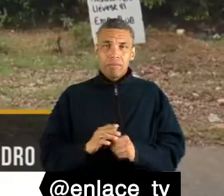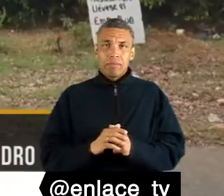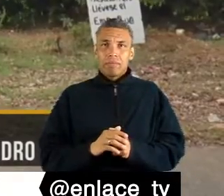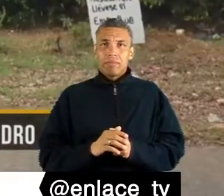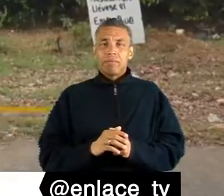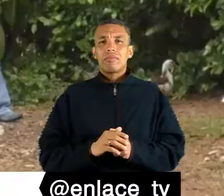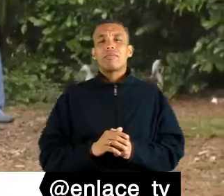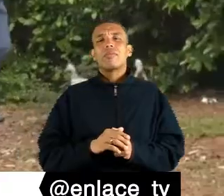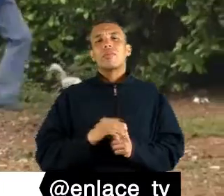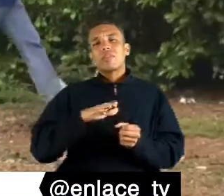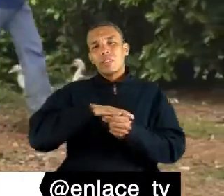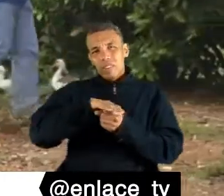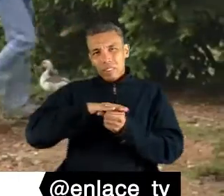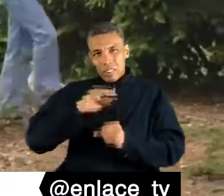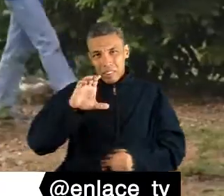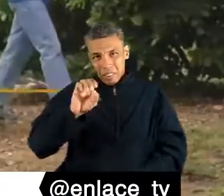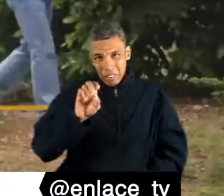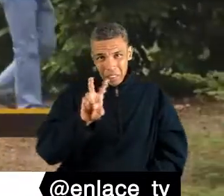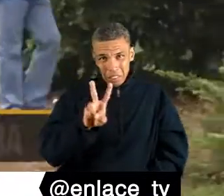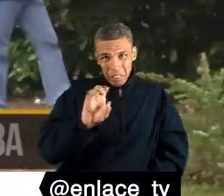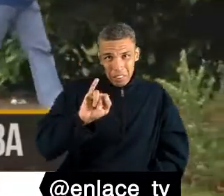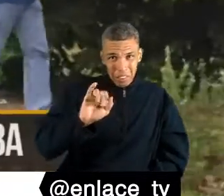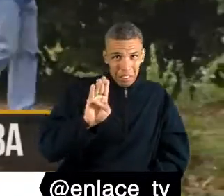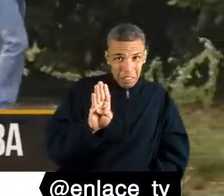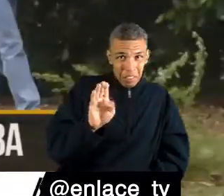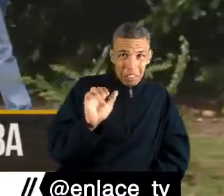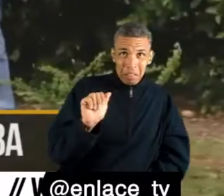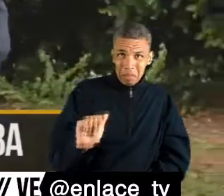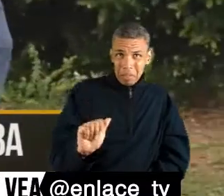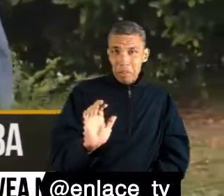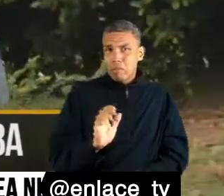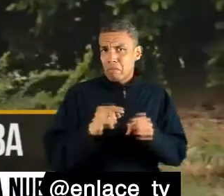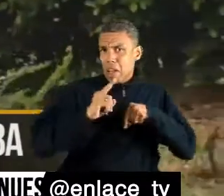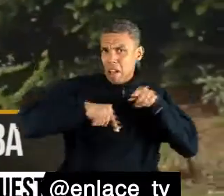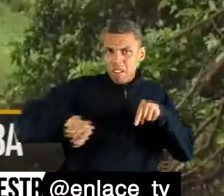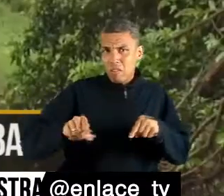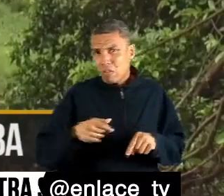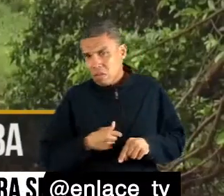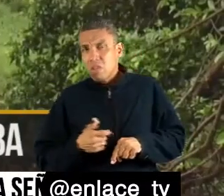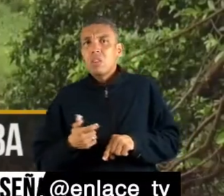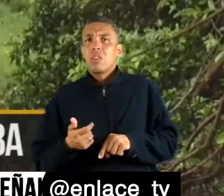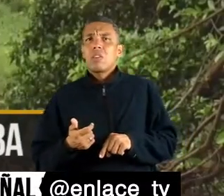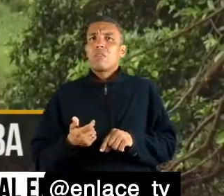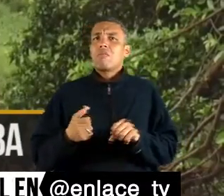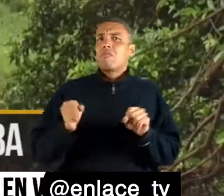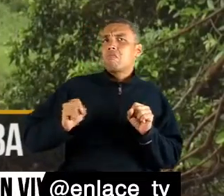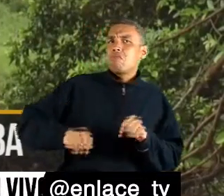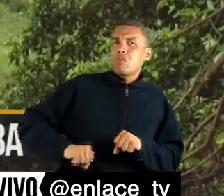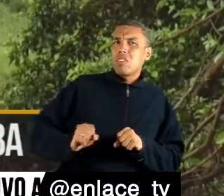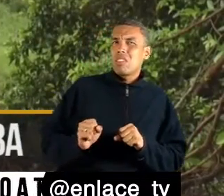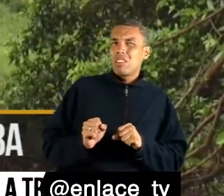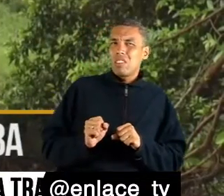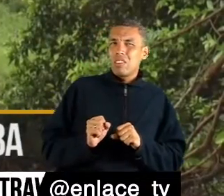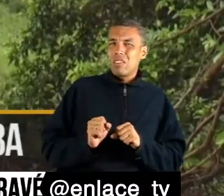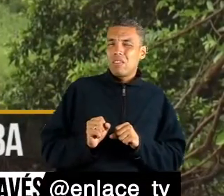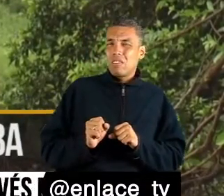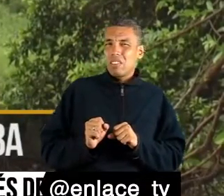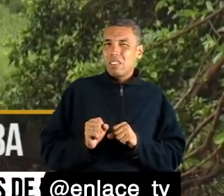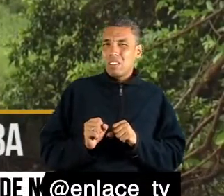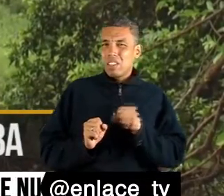barrio Coviva, cuando el mismo viene siendo objeto de relleno por vecinos del sector a quienes ya las autoridades de policía han advertido sobre el